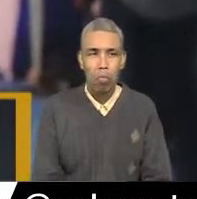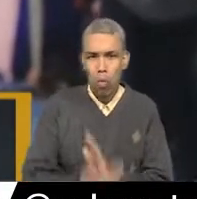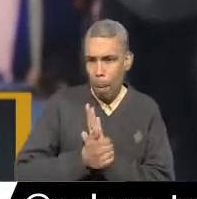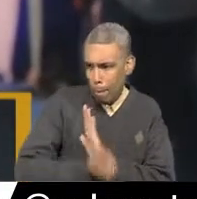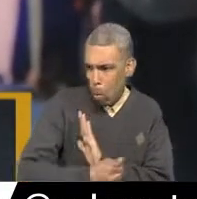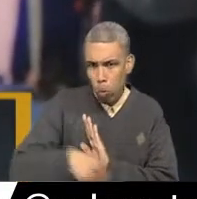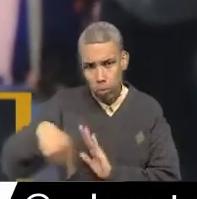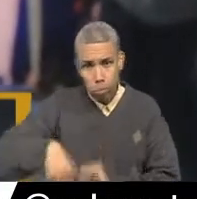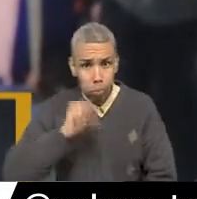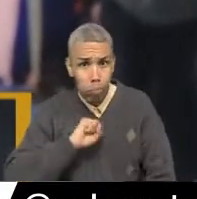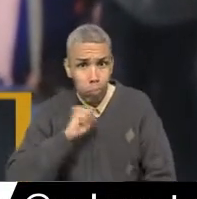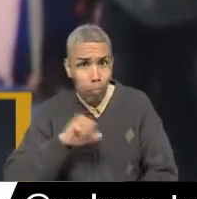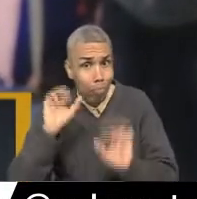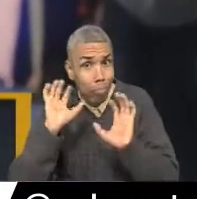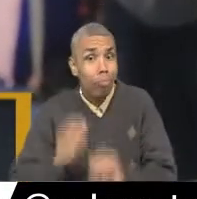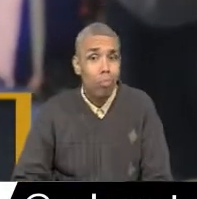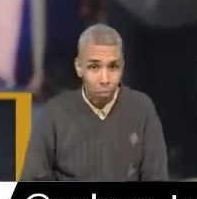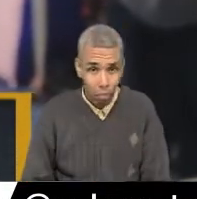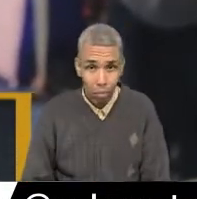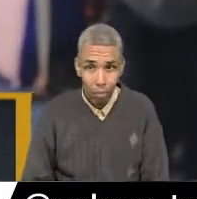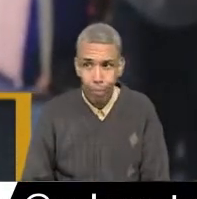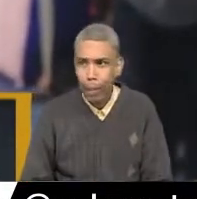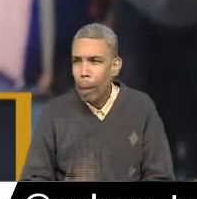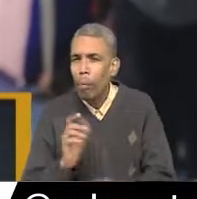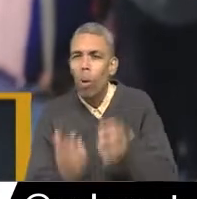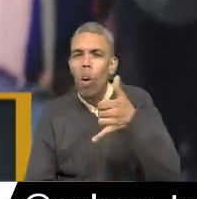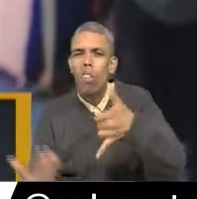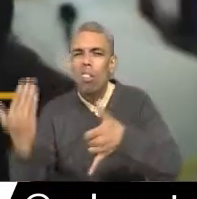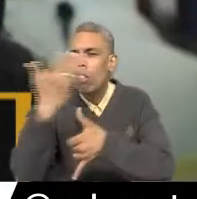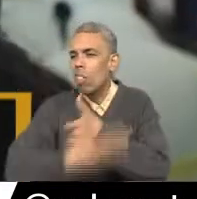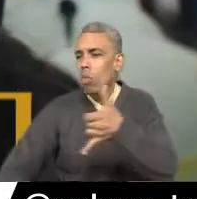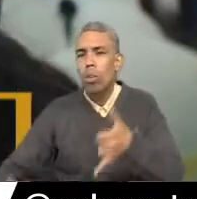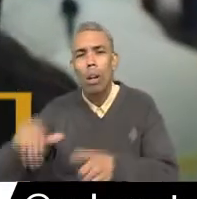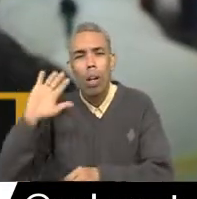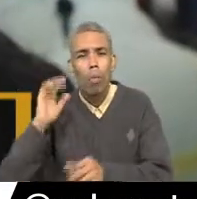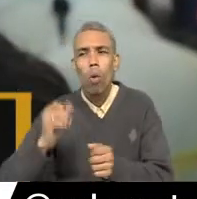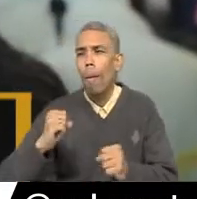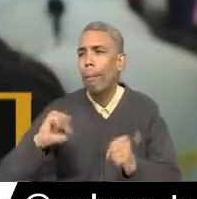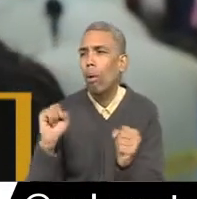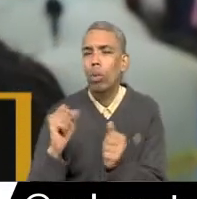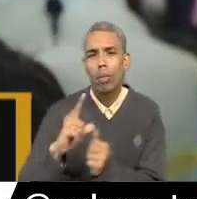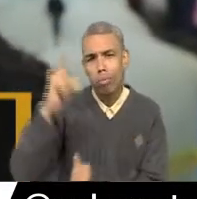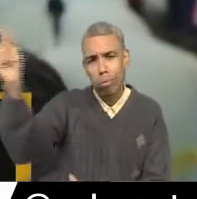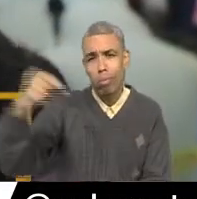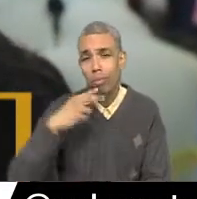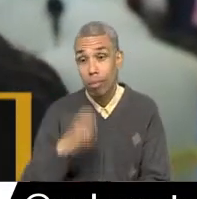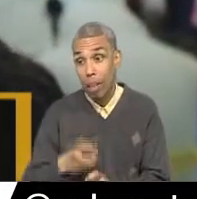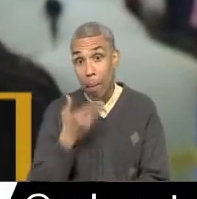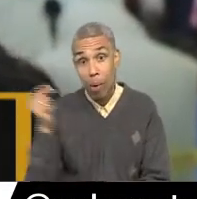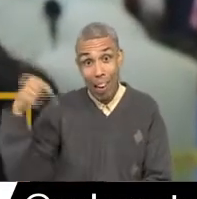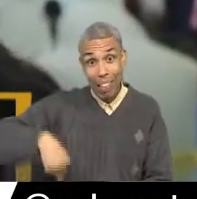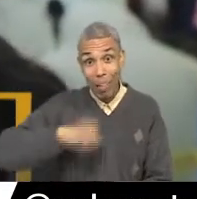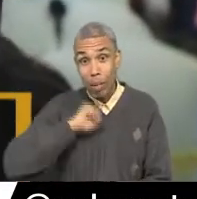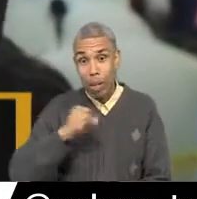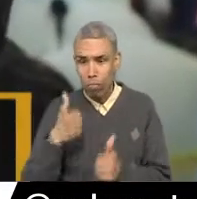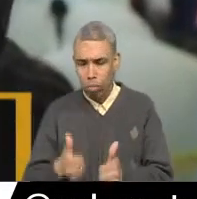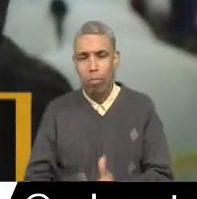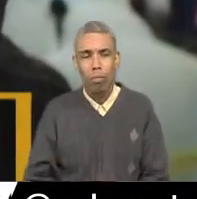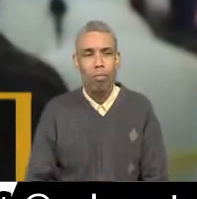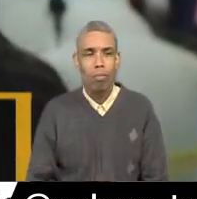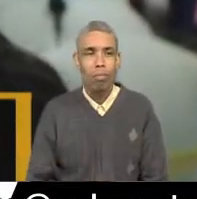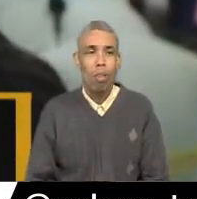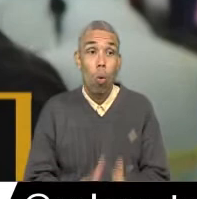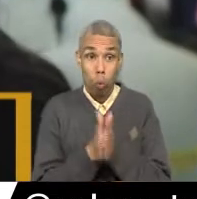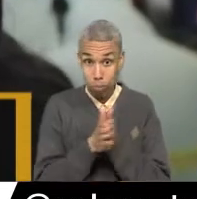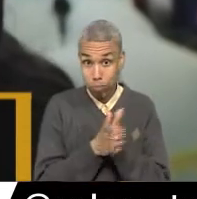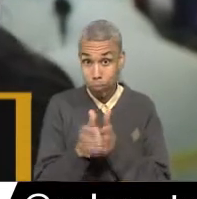porque no todo el tiempo lo hacen municipales, sino vienen como en ciudades. Gente, pues me parece que es un programa espectacular. popular le da la oportunidad